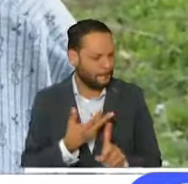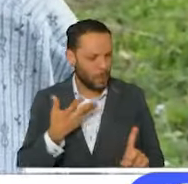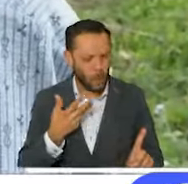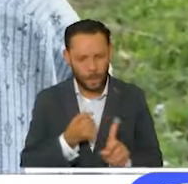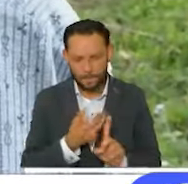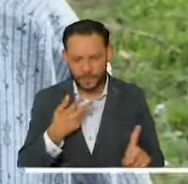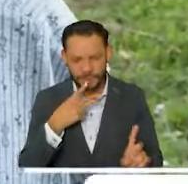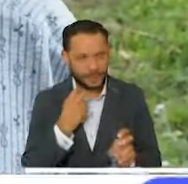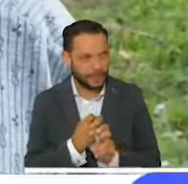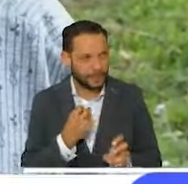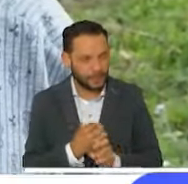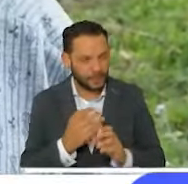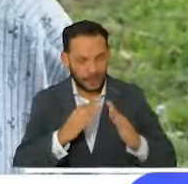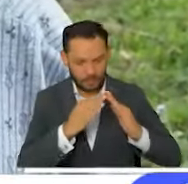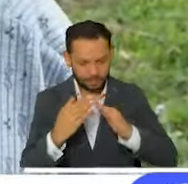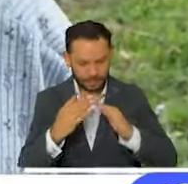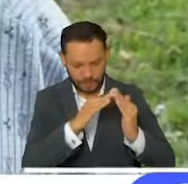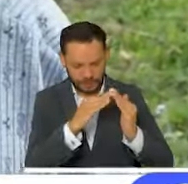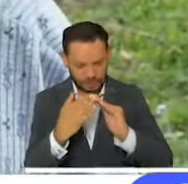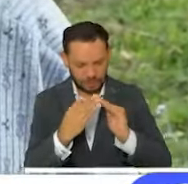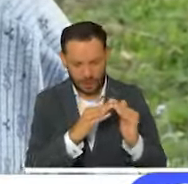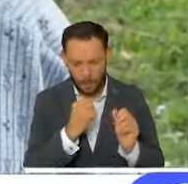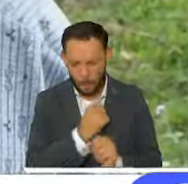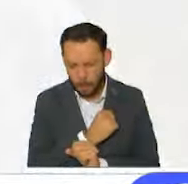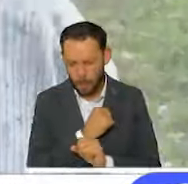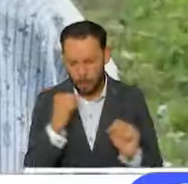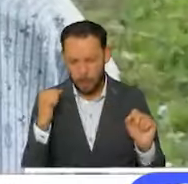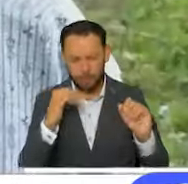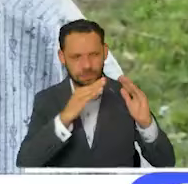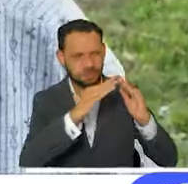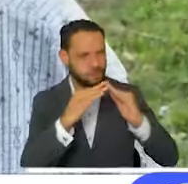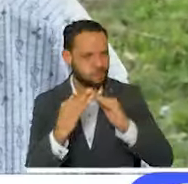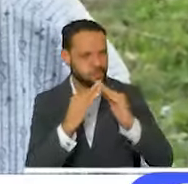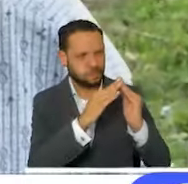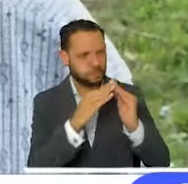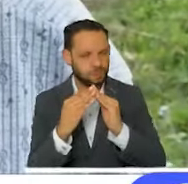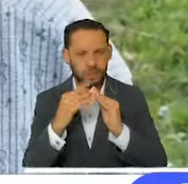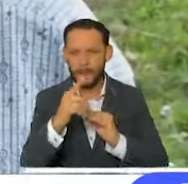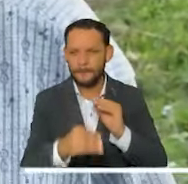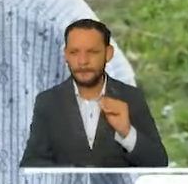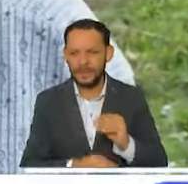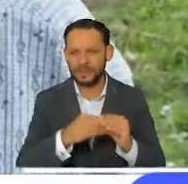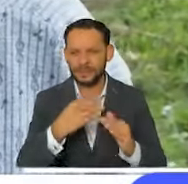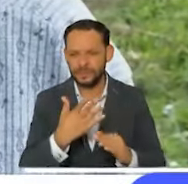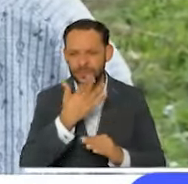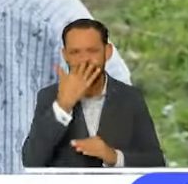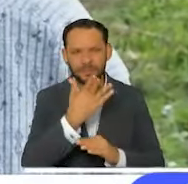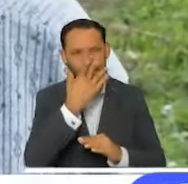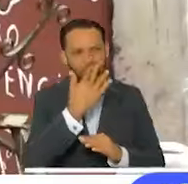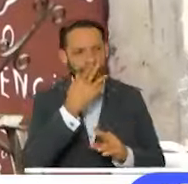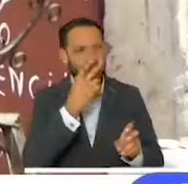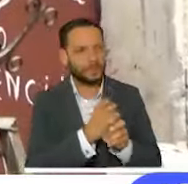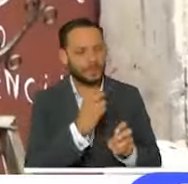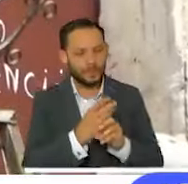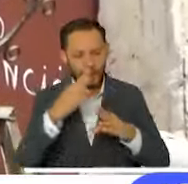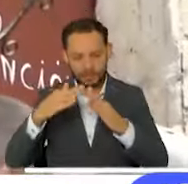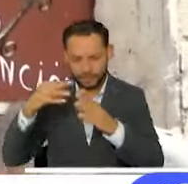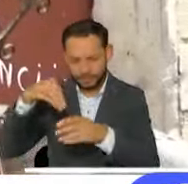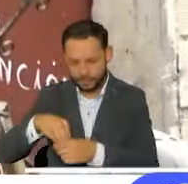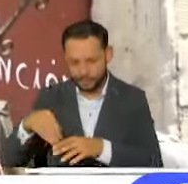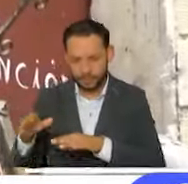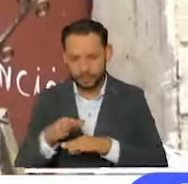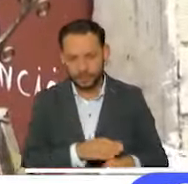que se movía la tierra cuando sentí una explosión impresionante y inhalando humo porque se fó un incendio dentro de mi casa durante cerca